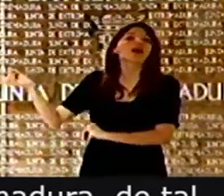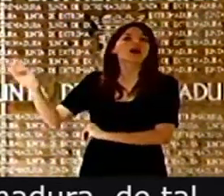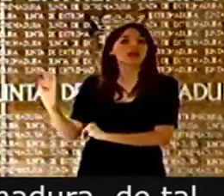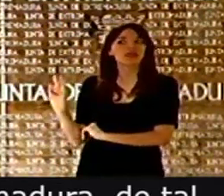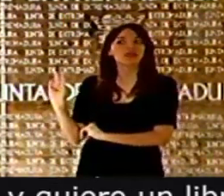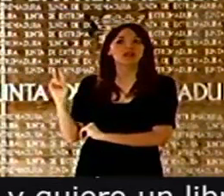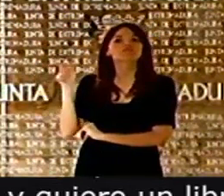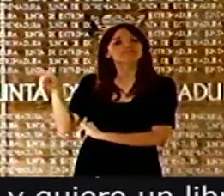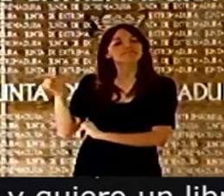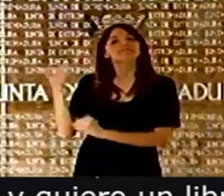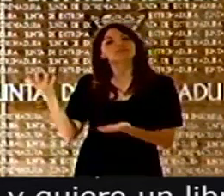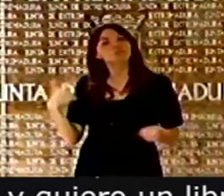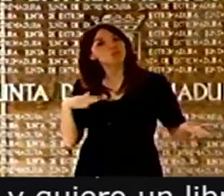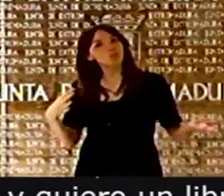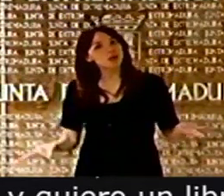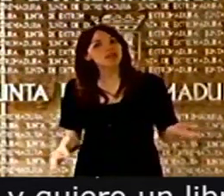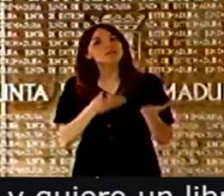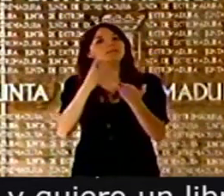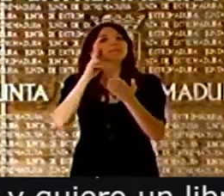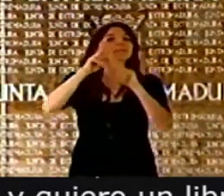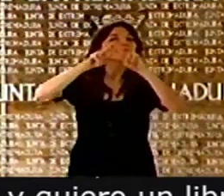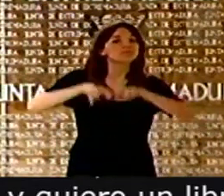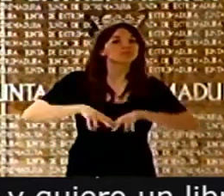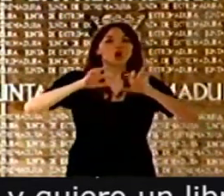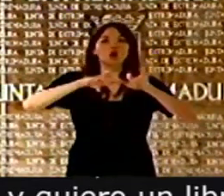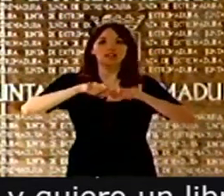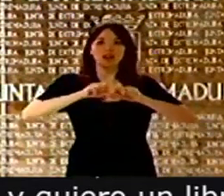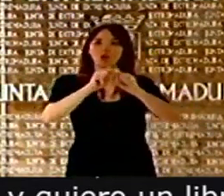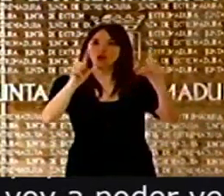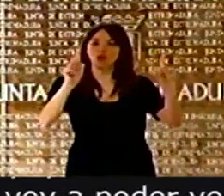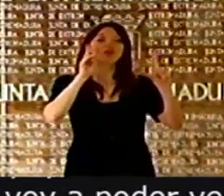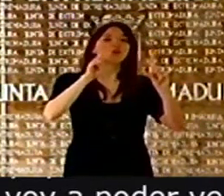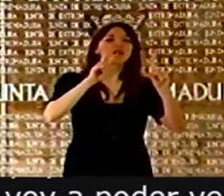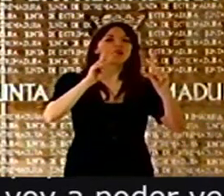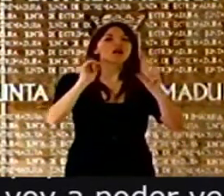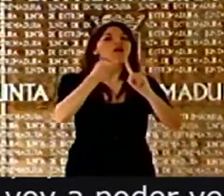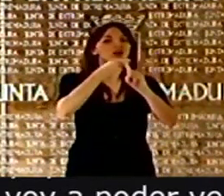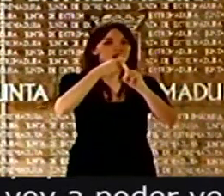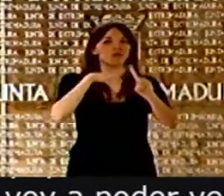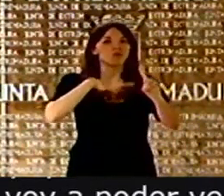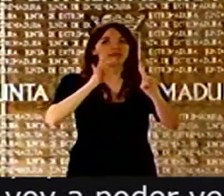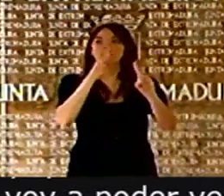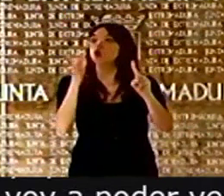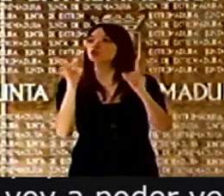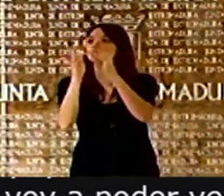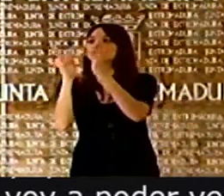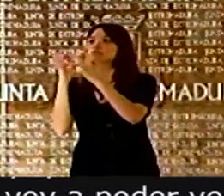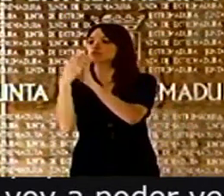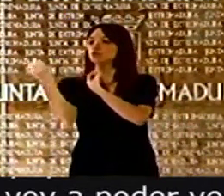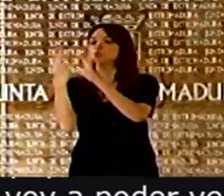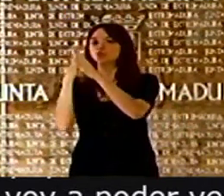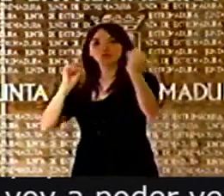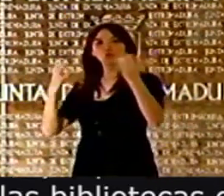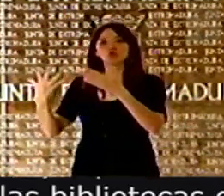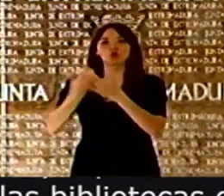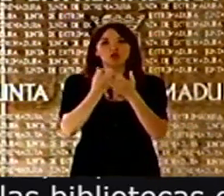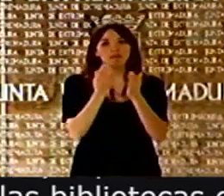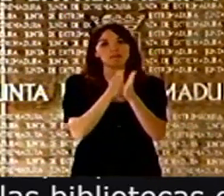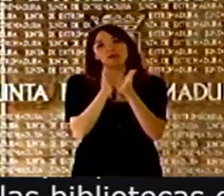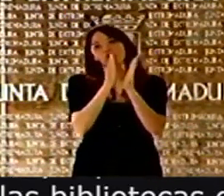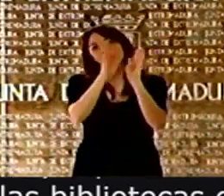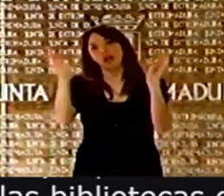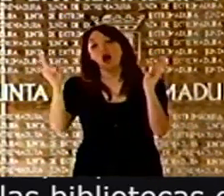pues lo voy a poder ver a través del ordenador, porque vamos a interconectar las bibliotecas de Extremadura. No solo las de la